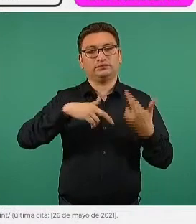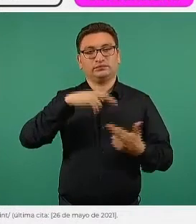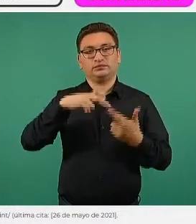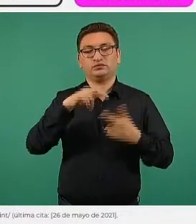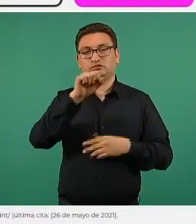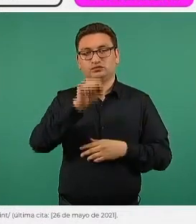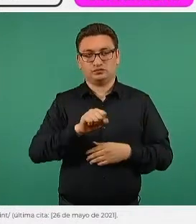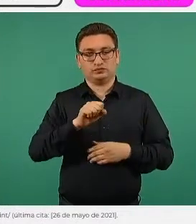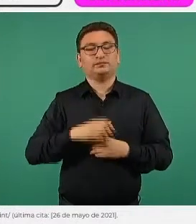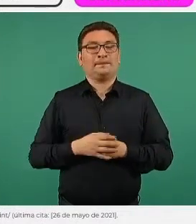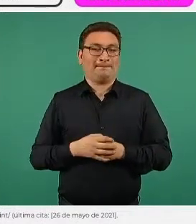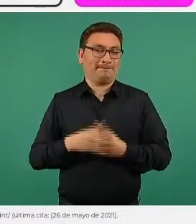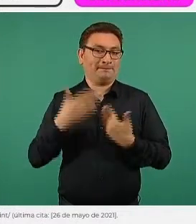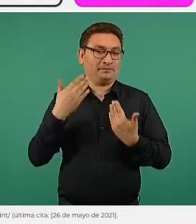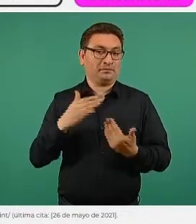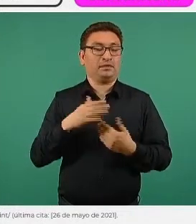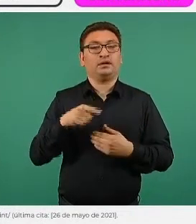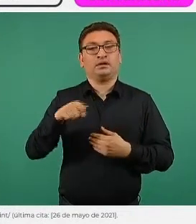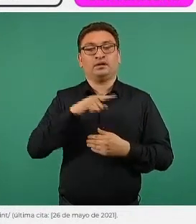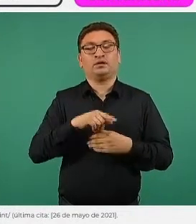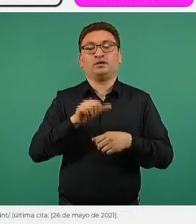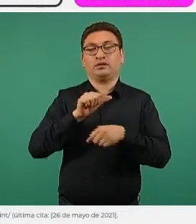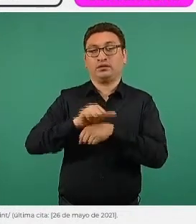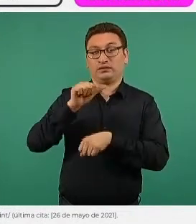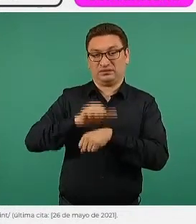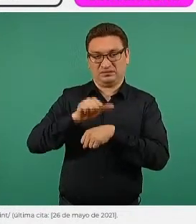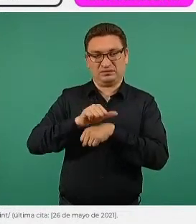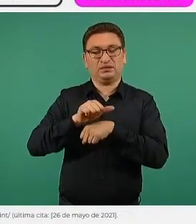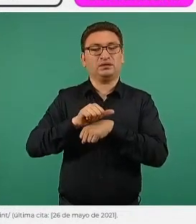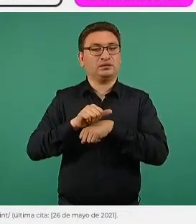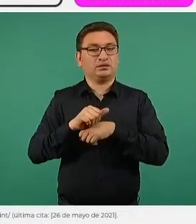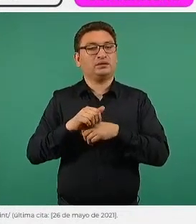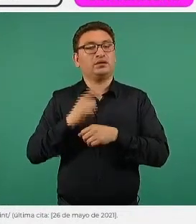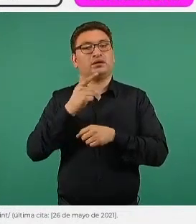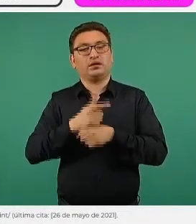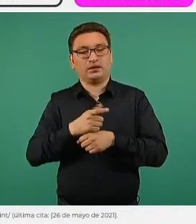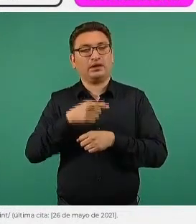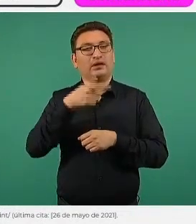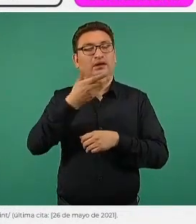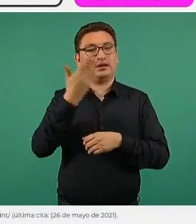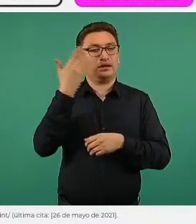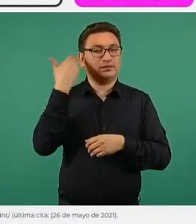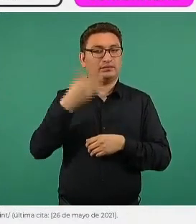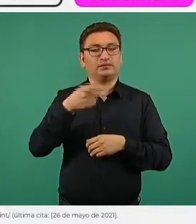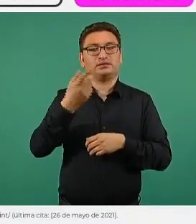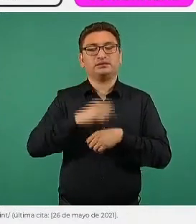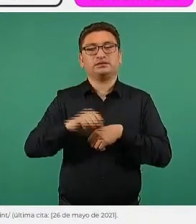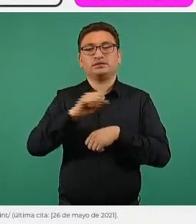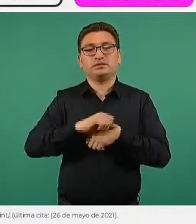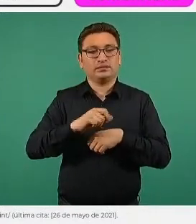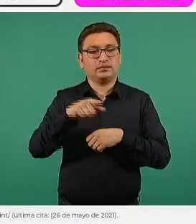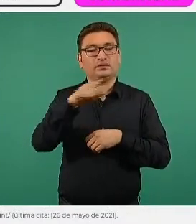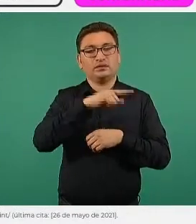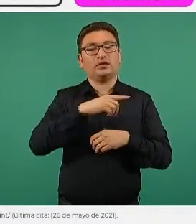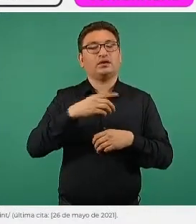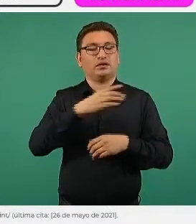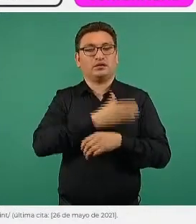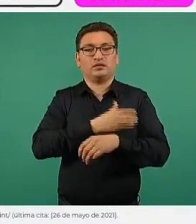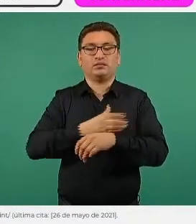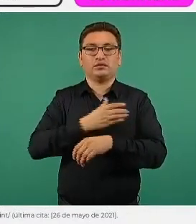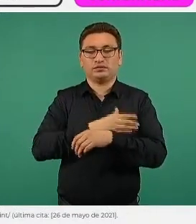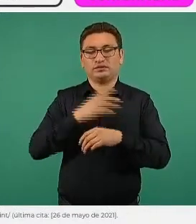sur, en donde visualizamos que Argentina, ya nos visitaban durante la semana nuestros compañeros